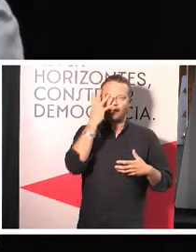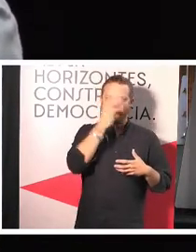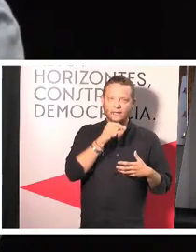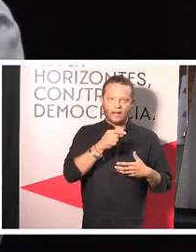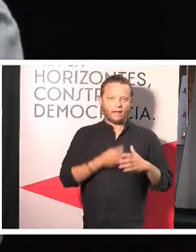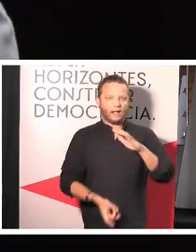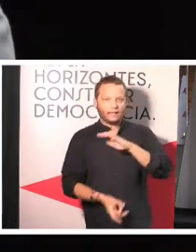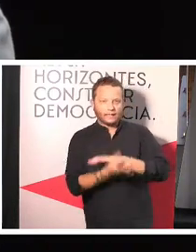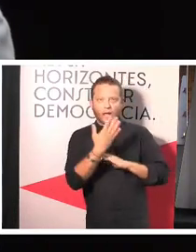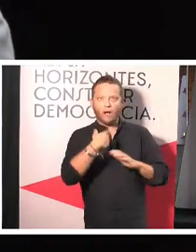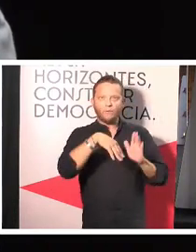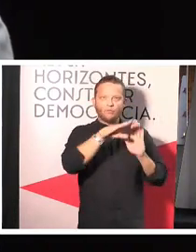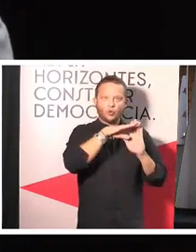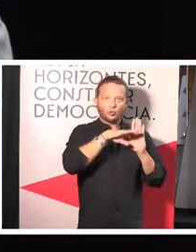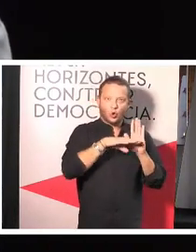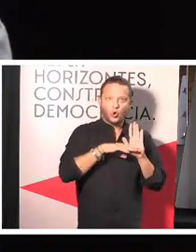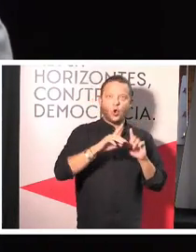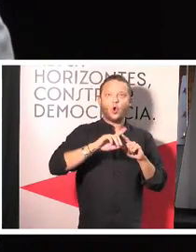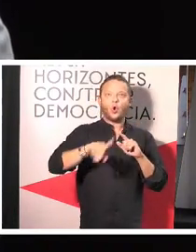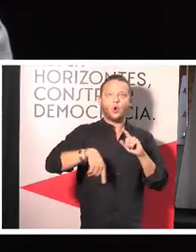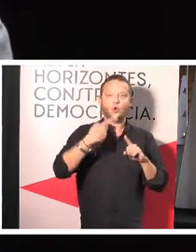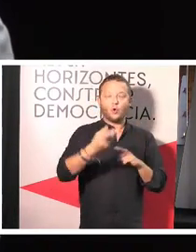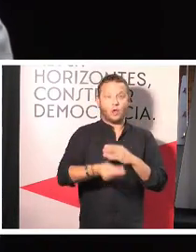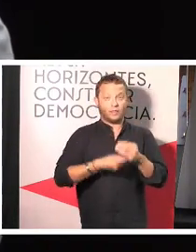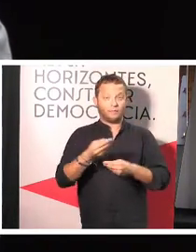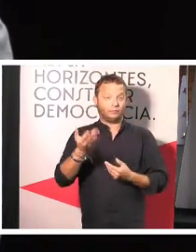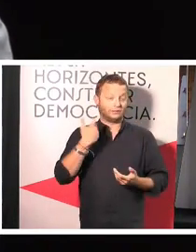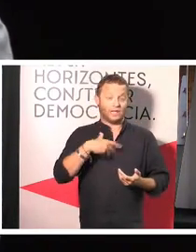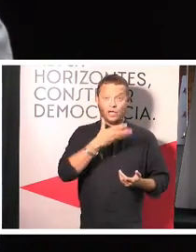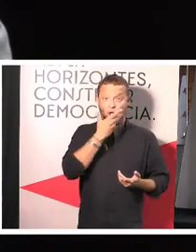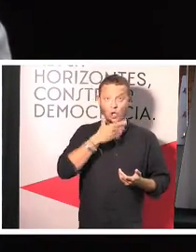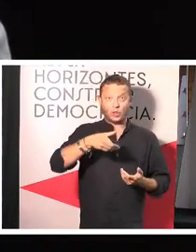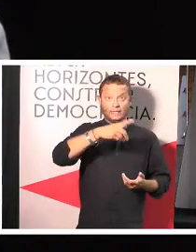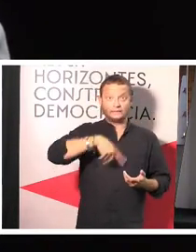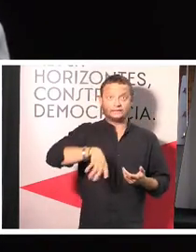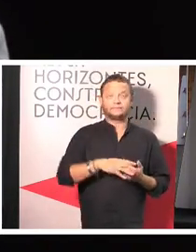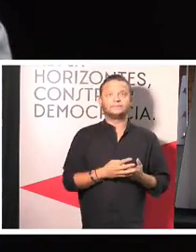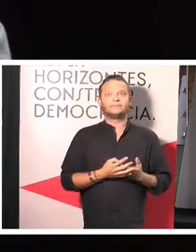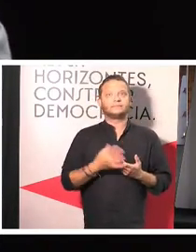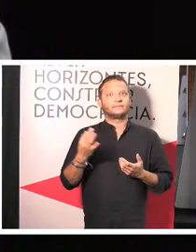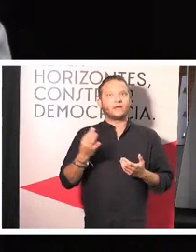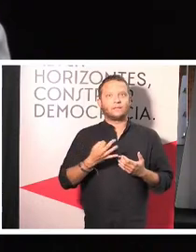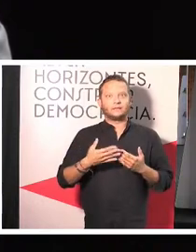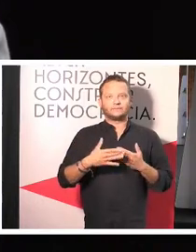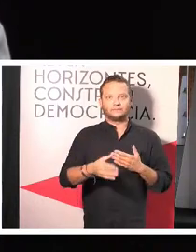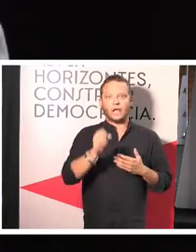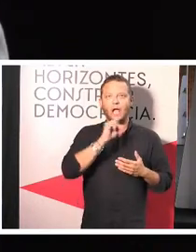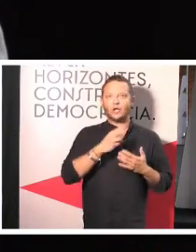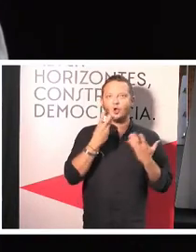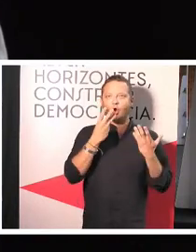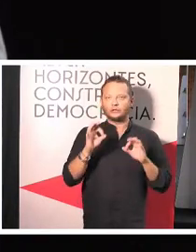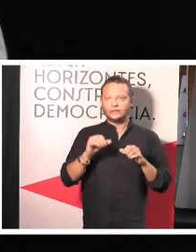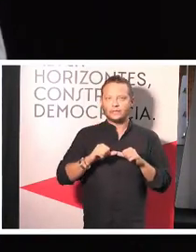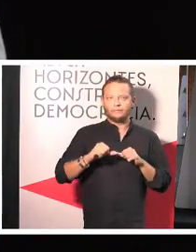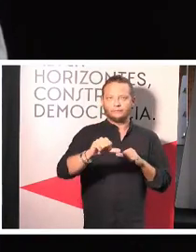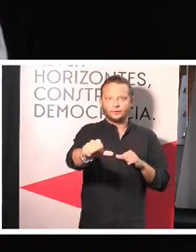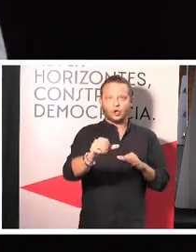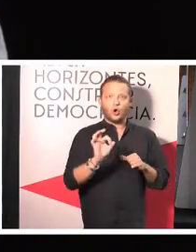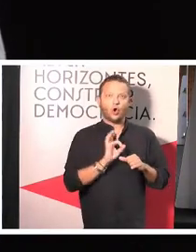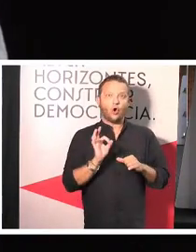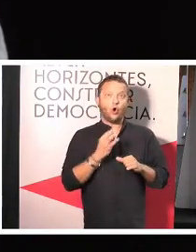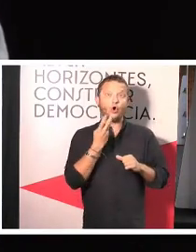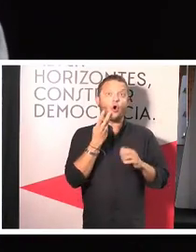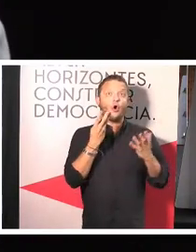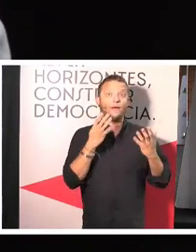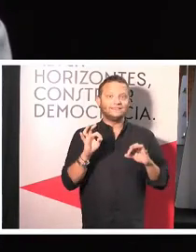protocolo. Lo que luego ocurre con él es ya bien conocido. Lo que ocurre a partir, sobre todo, de los años 80 y principalmente de comienzos de los